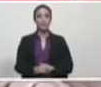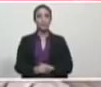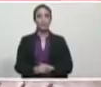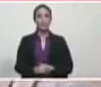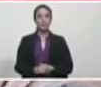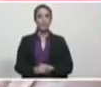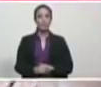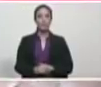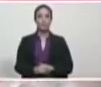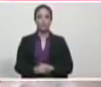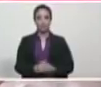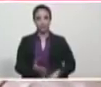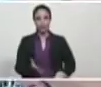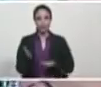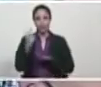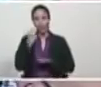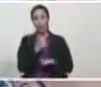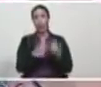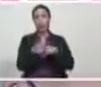¡Leales siempre!